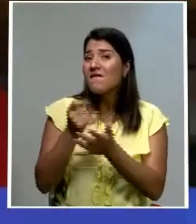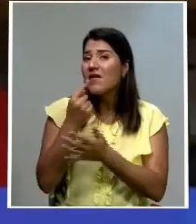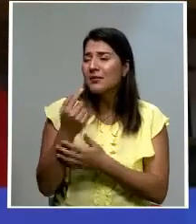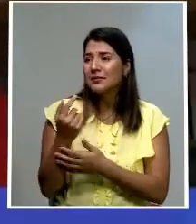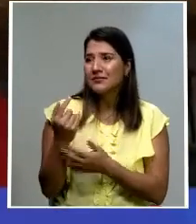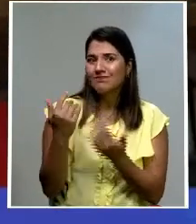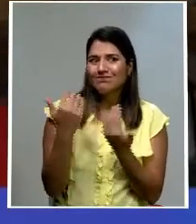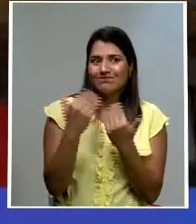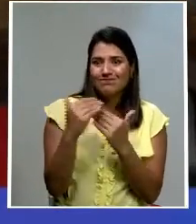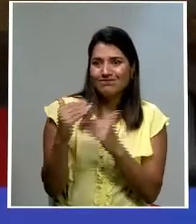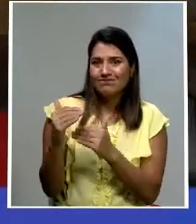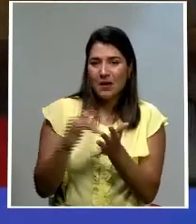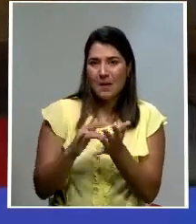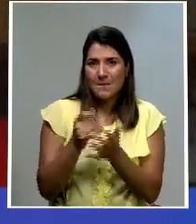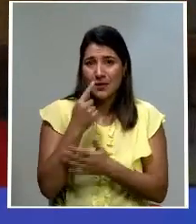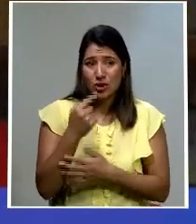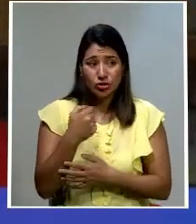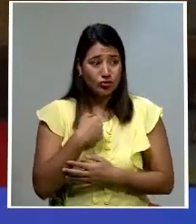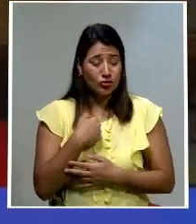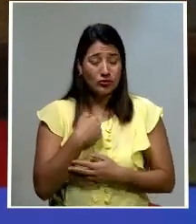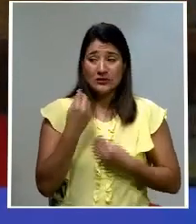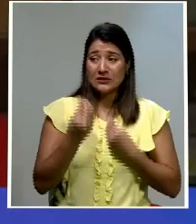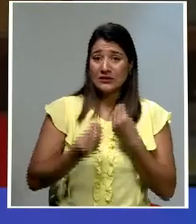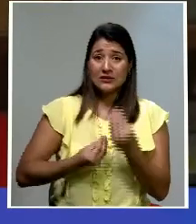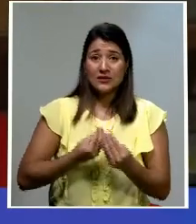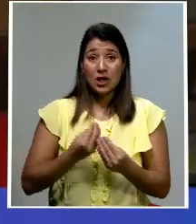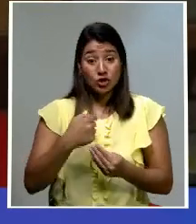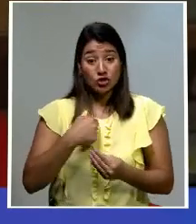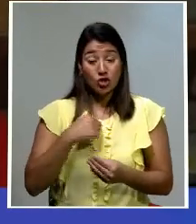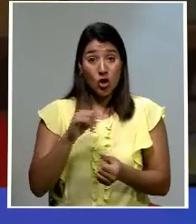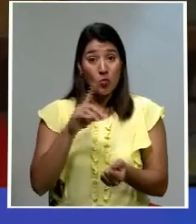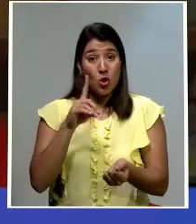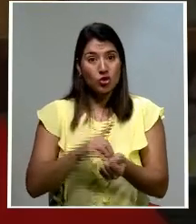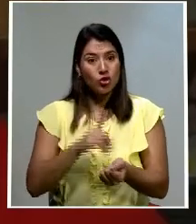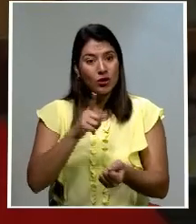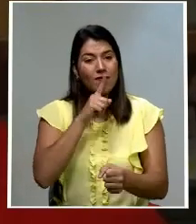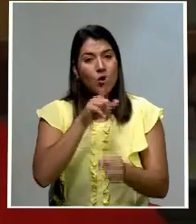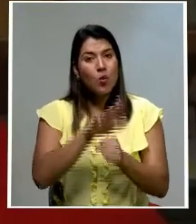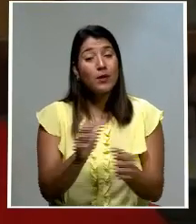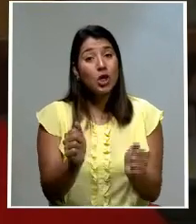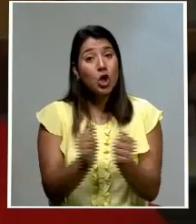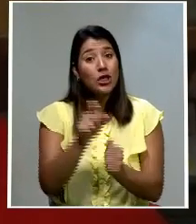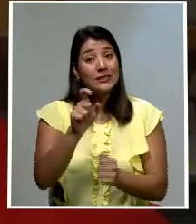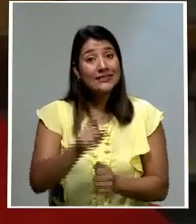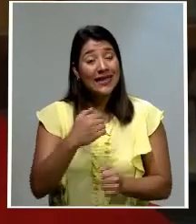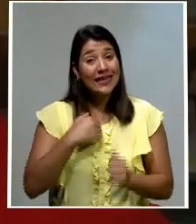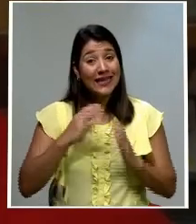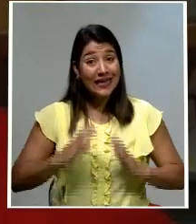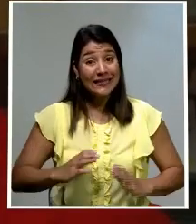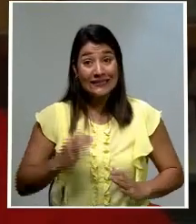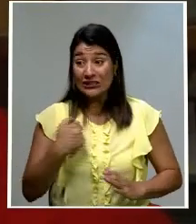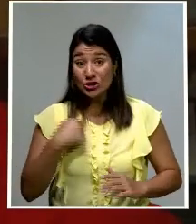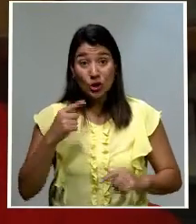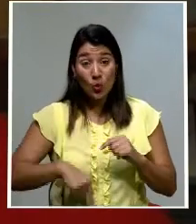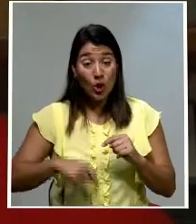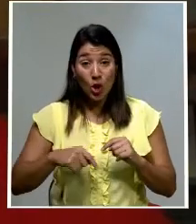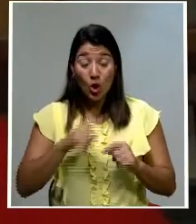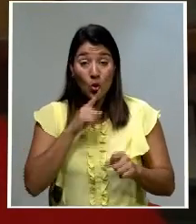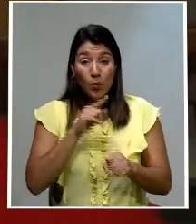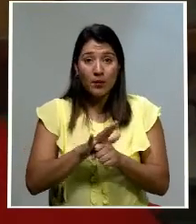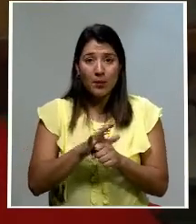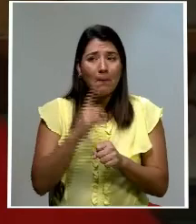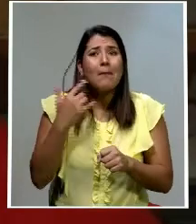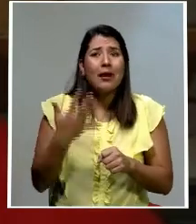realmente impotente porque como farmacéutico mi deber es cumplir con las demandas del cliente. Cuando no puedo cumplir con las demandas no sirve de nada venir